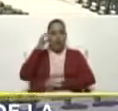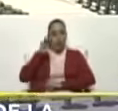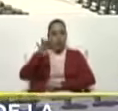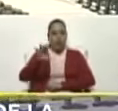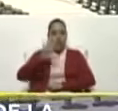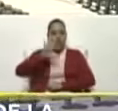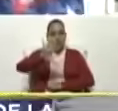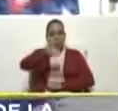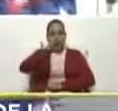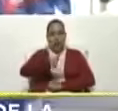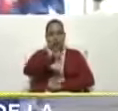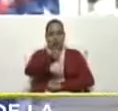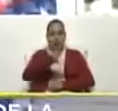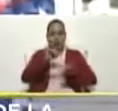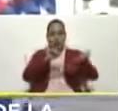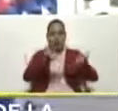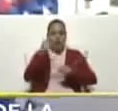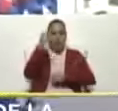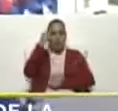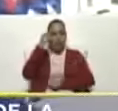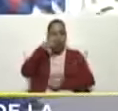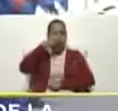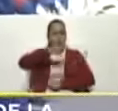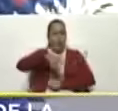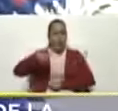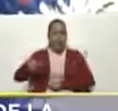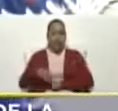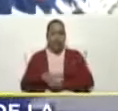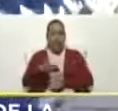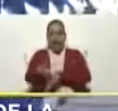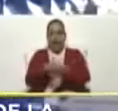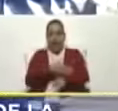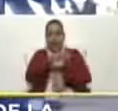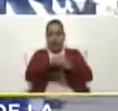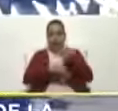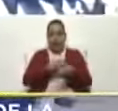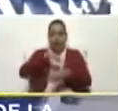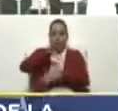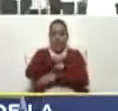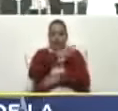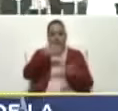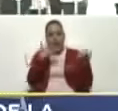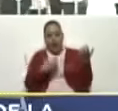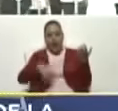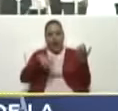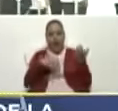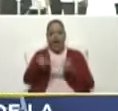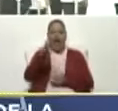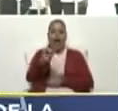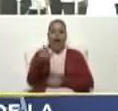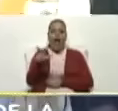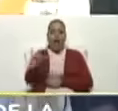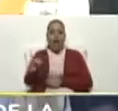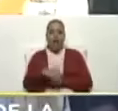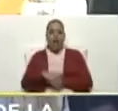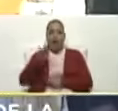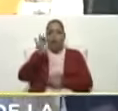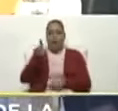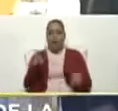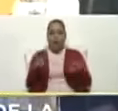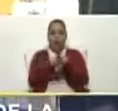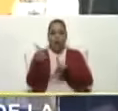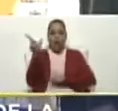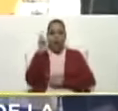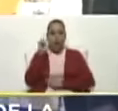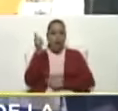julio, es el Día del Pueblo. Como dijera Ali Primera, porque la patria es el hombre, la patria es la